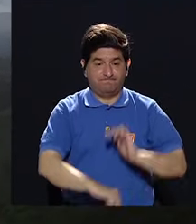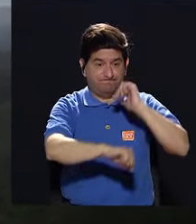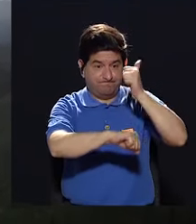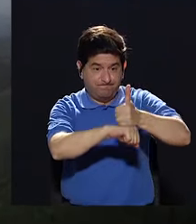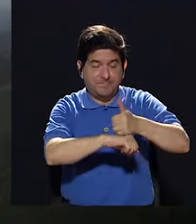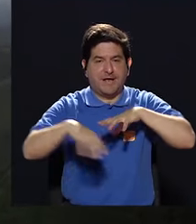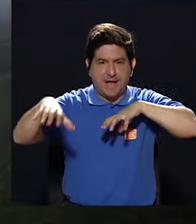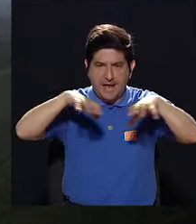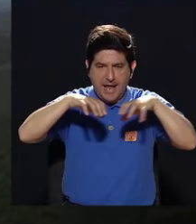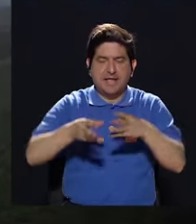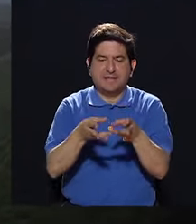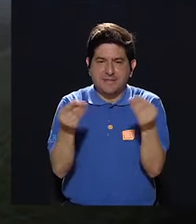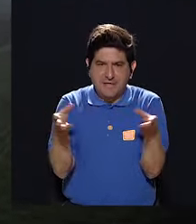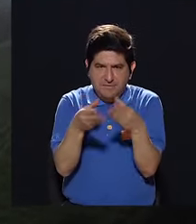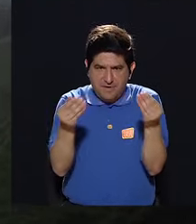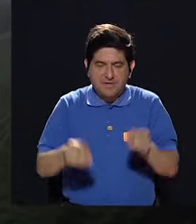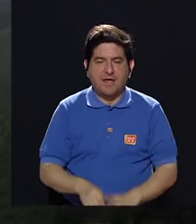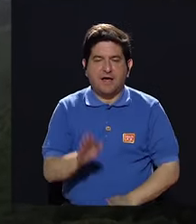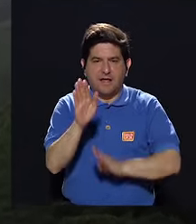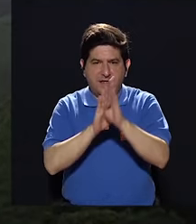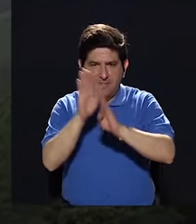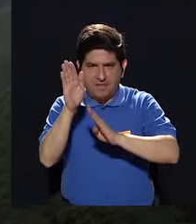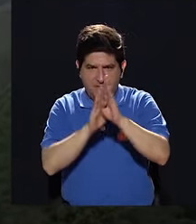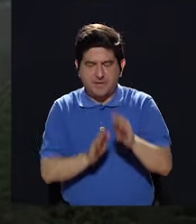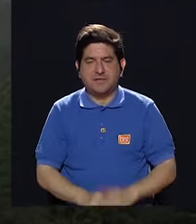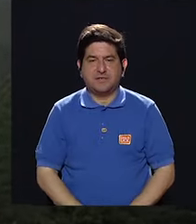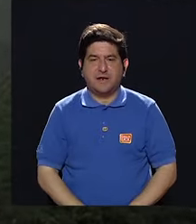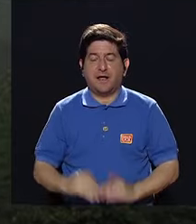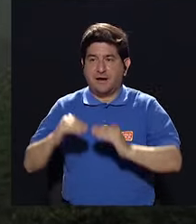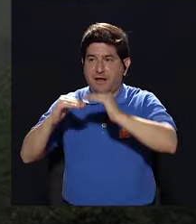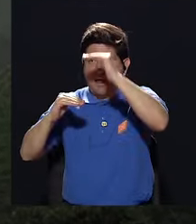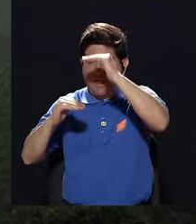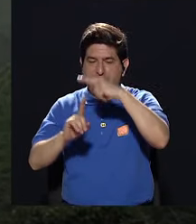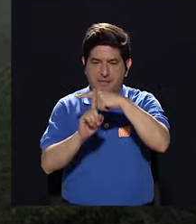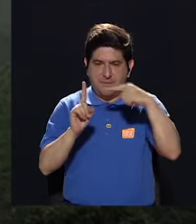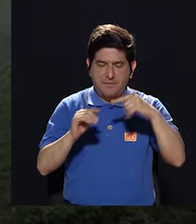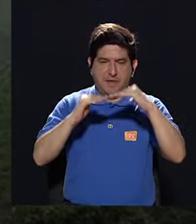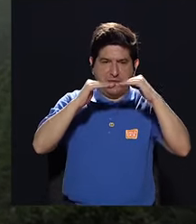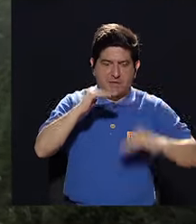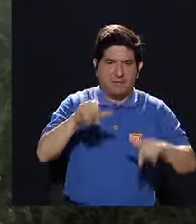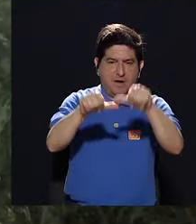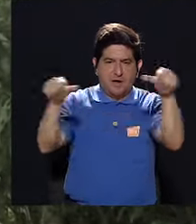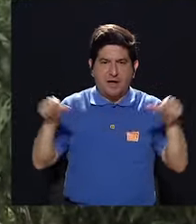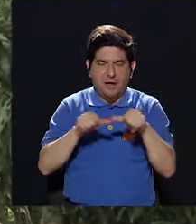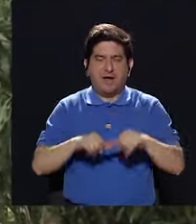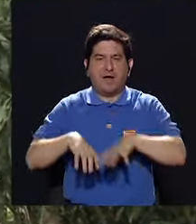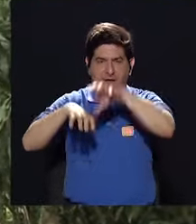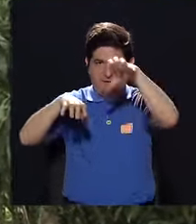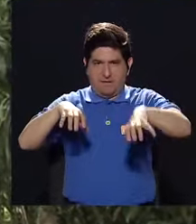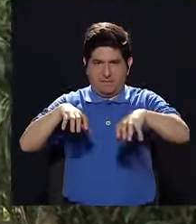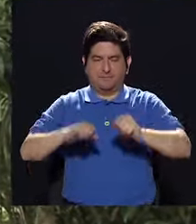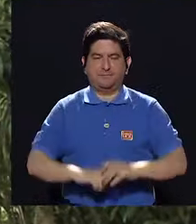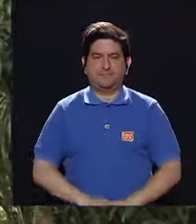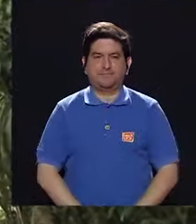lo que ha determinado las actividades productivas que se desarrollan en la parte alta, media y baja del